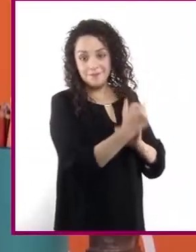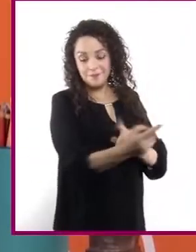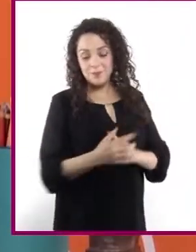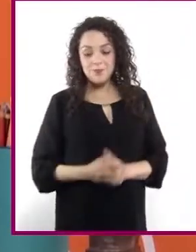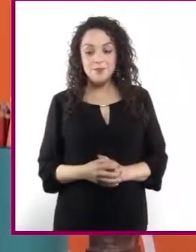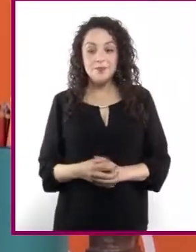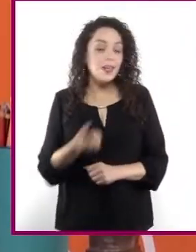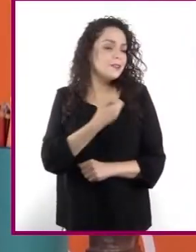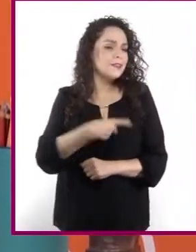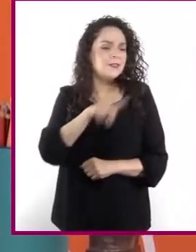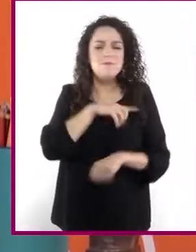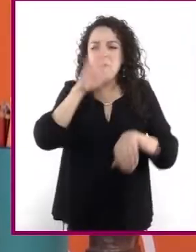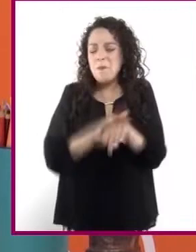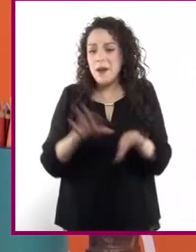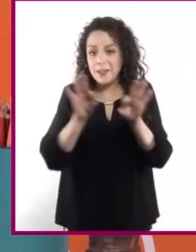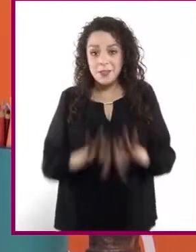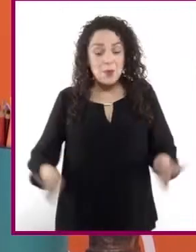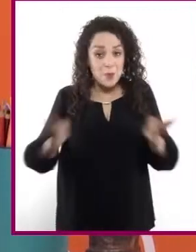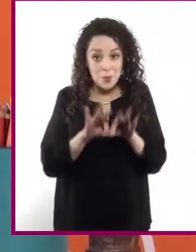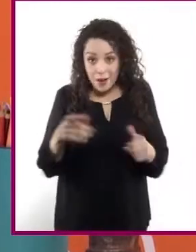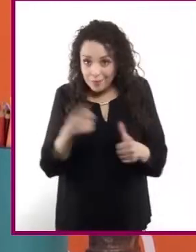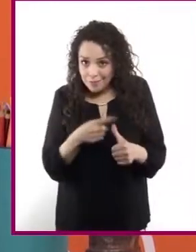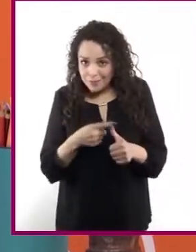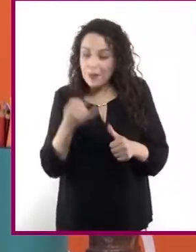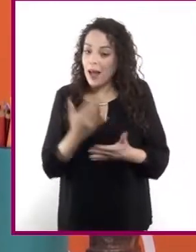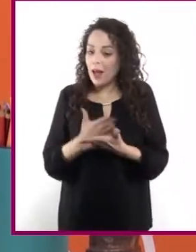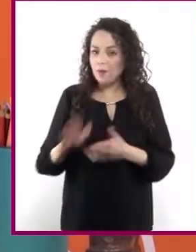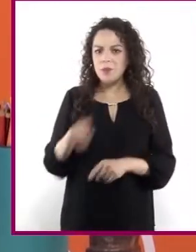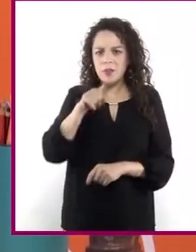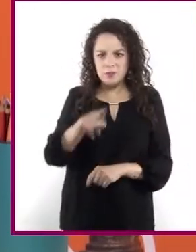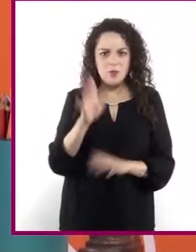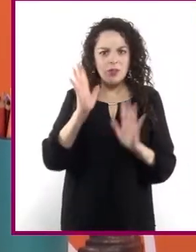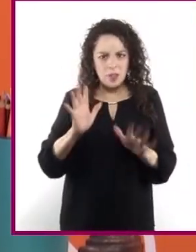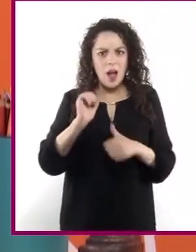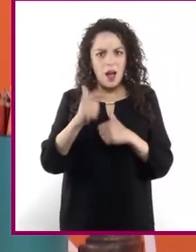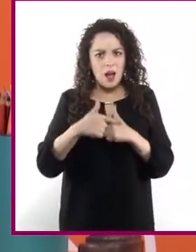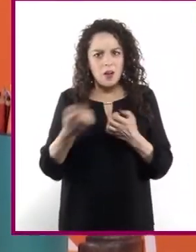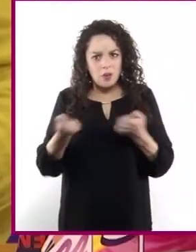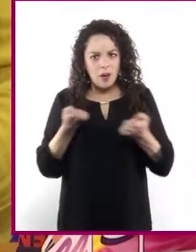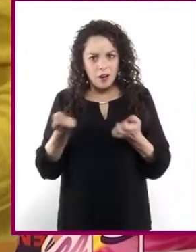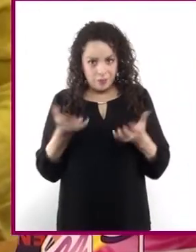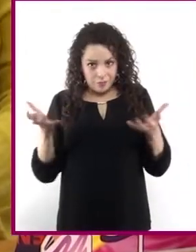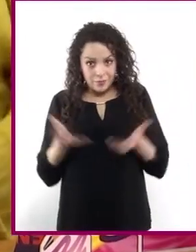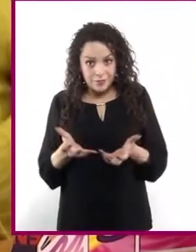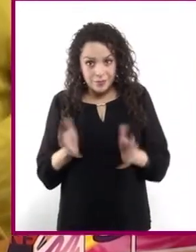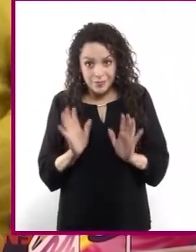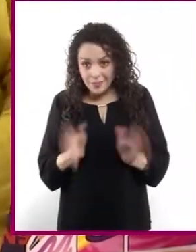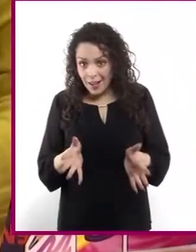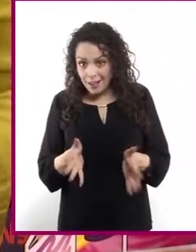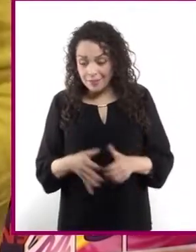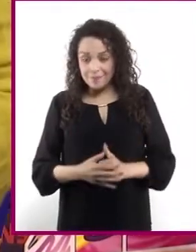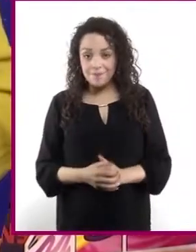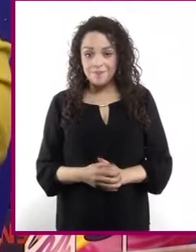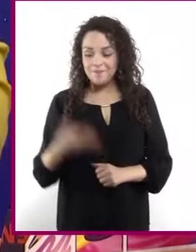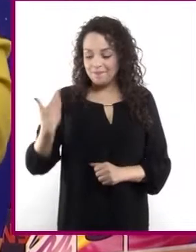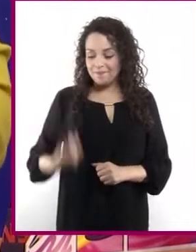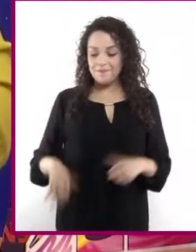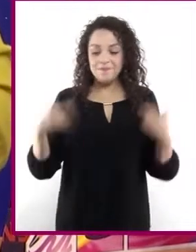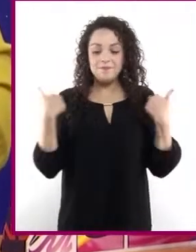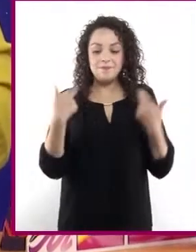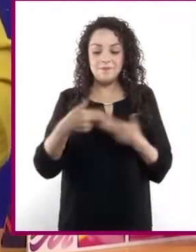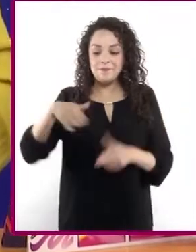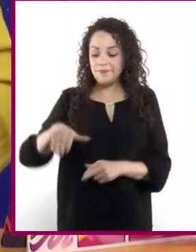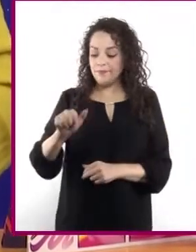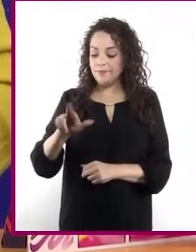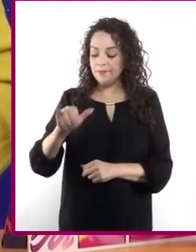La salud es lo primero. Además, ¿ya hicieron algo de ejercicio? Soy la profesora María